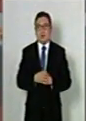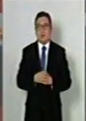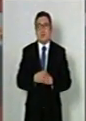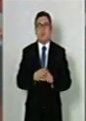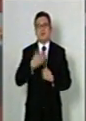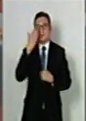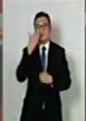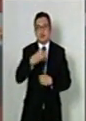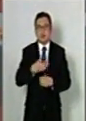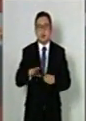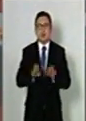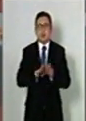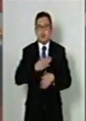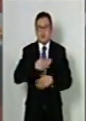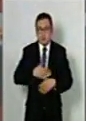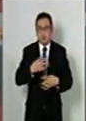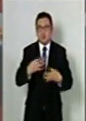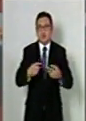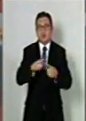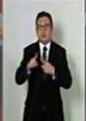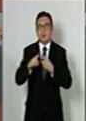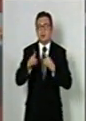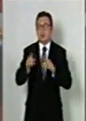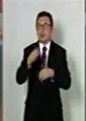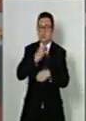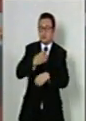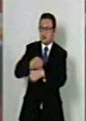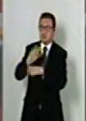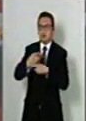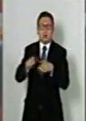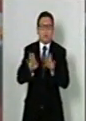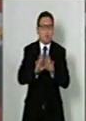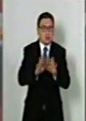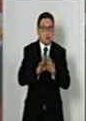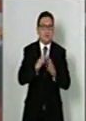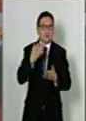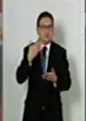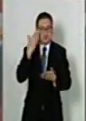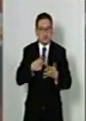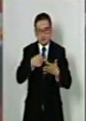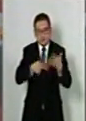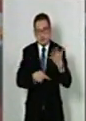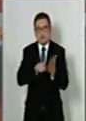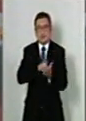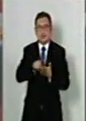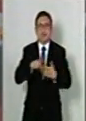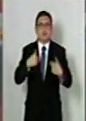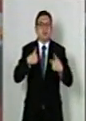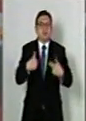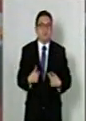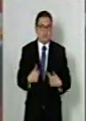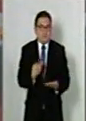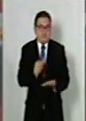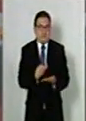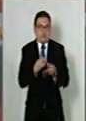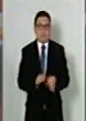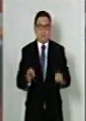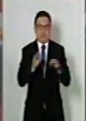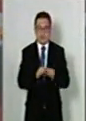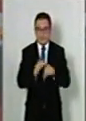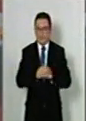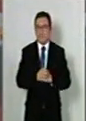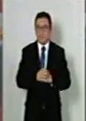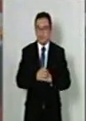de justificación de la tipificación penal es justamente los derechos humanos, empezando por el